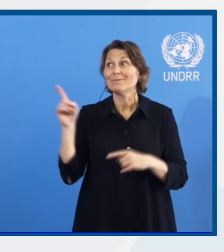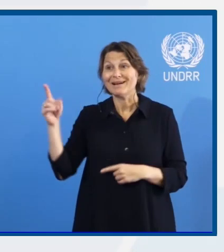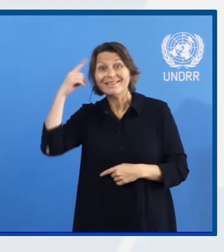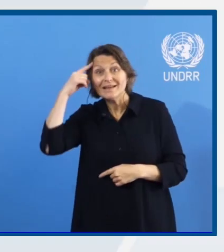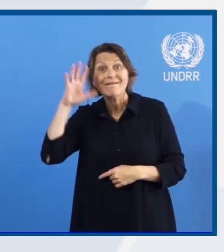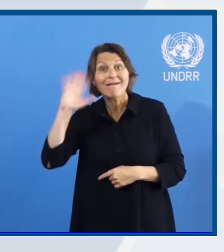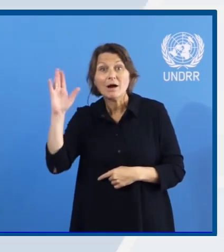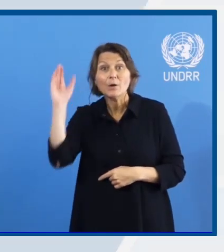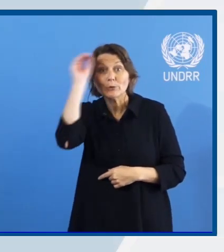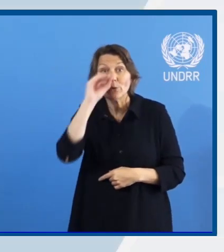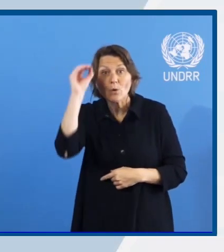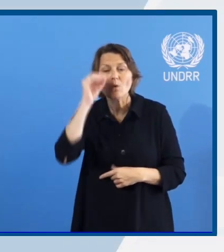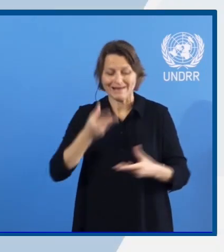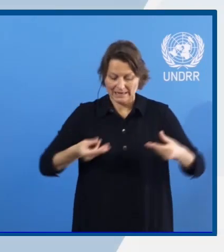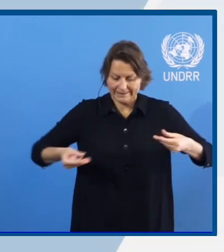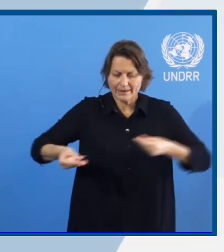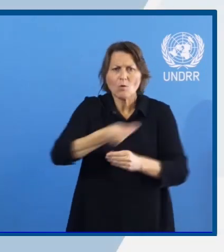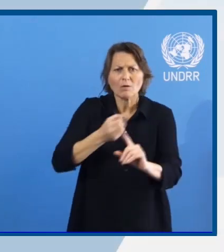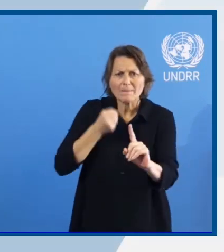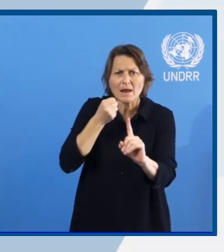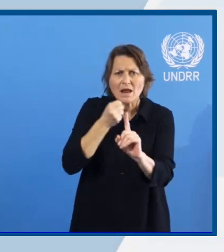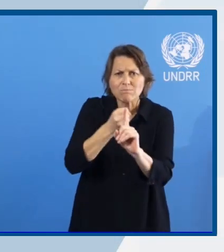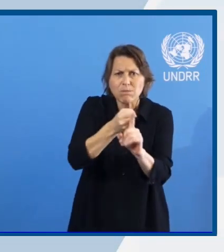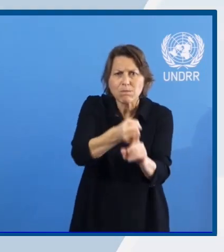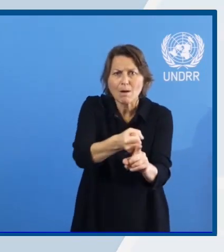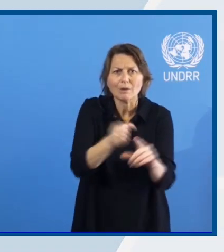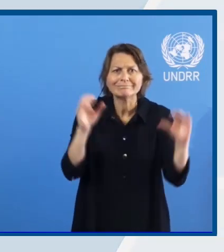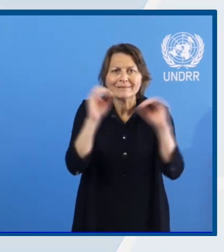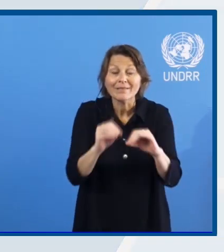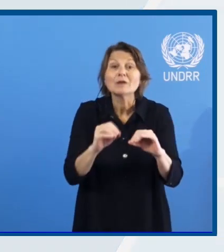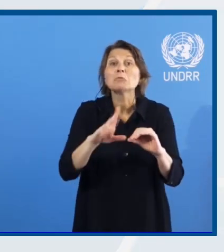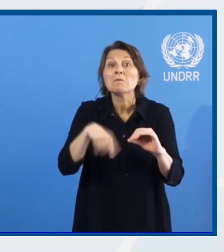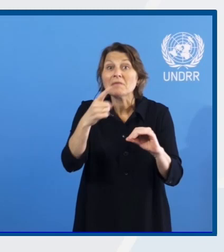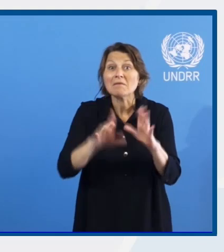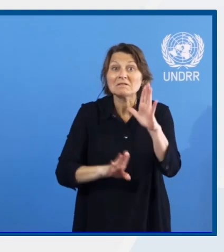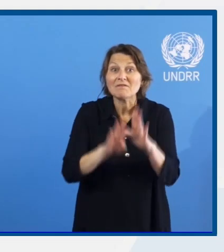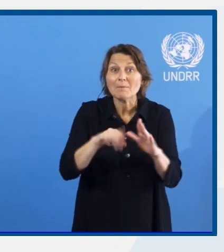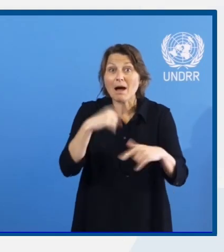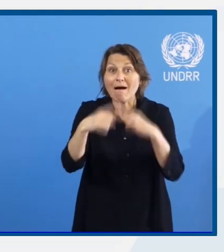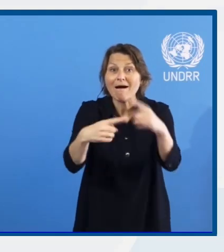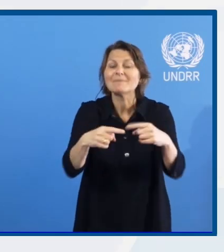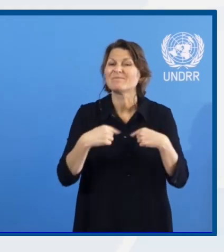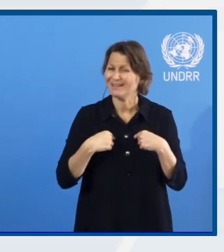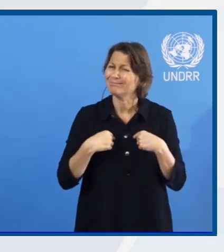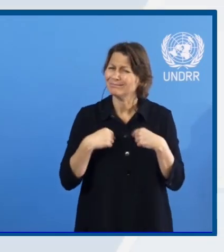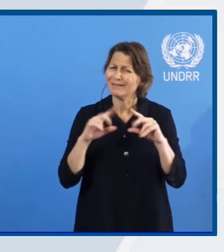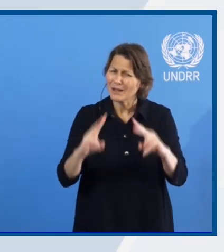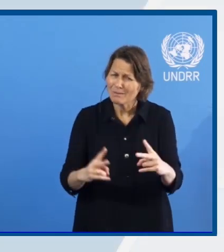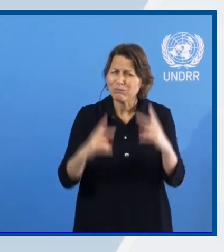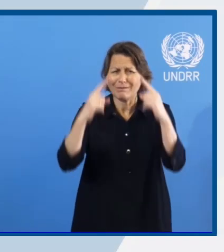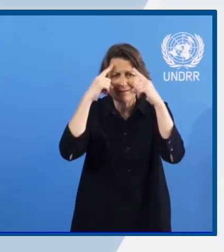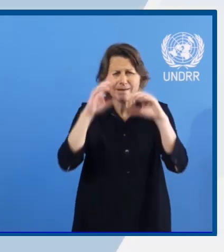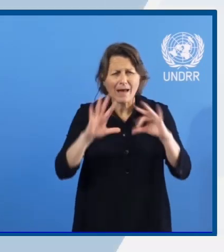desarrollo. Y esto es tan pertinente en el ámbito de la toma de decisiones del sector público como en el ámbito de las decisiones de